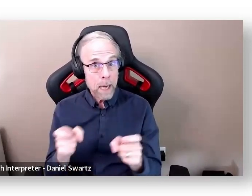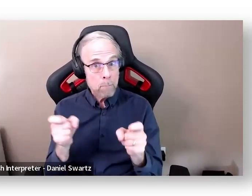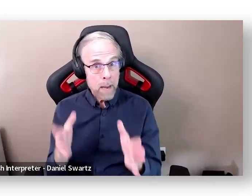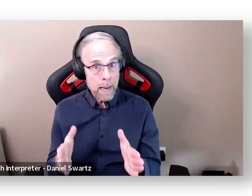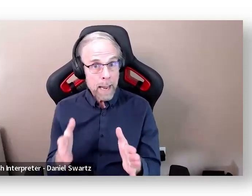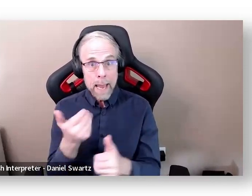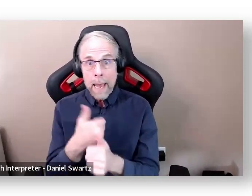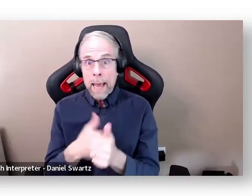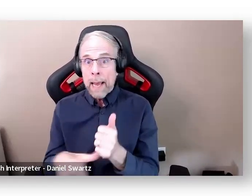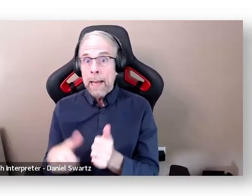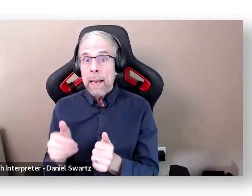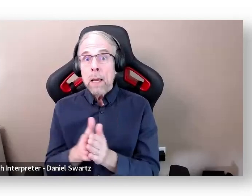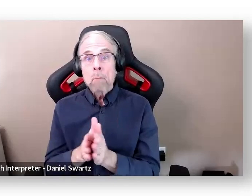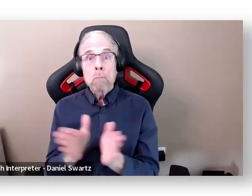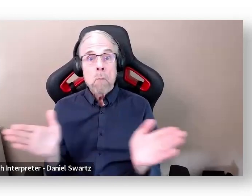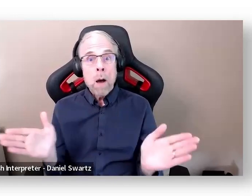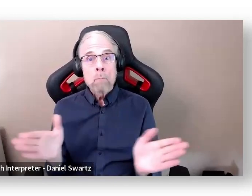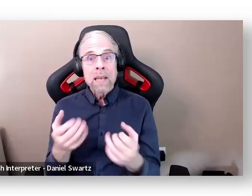bomberos,